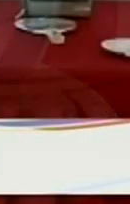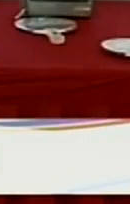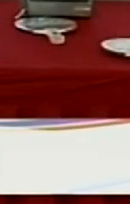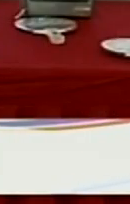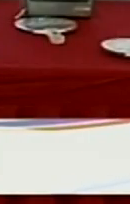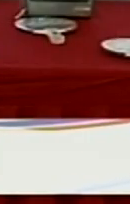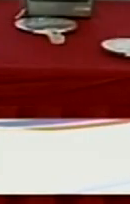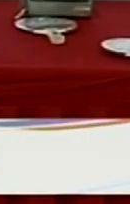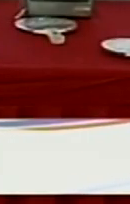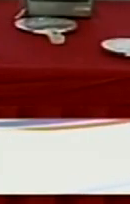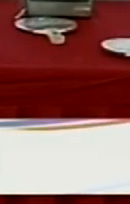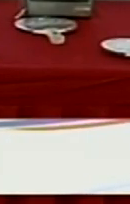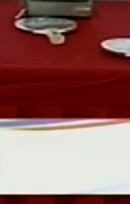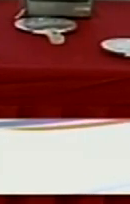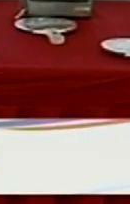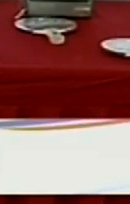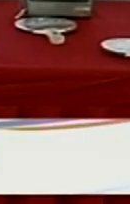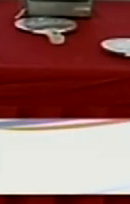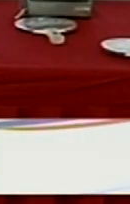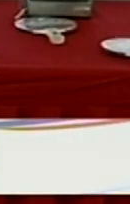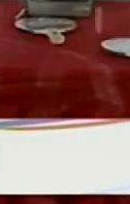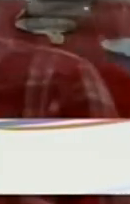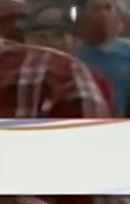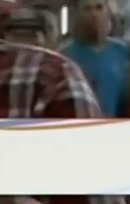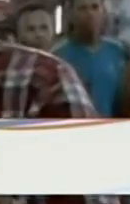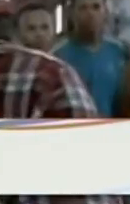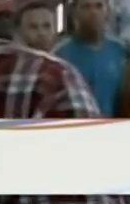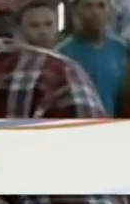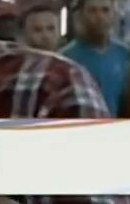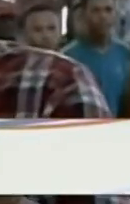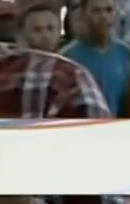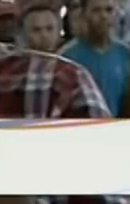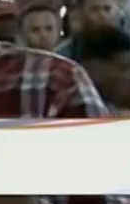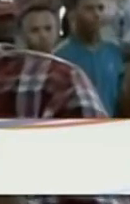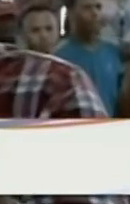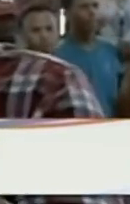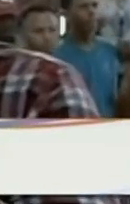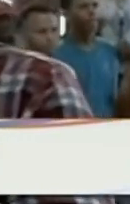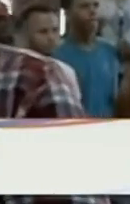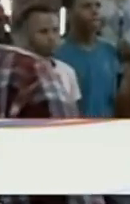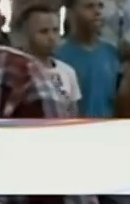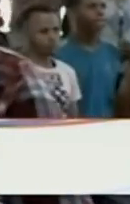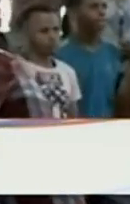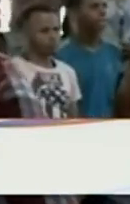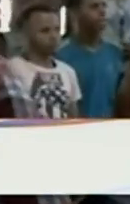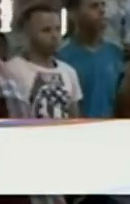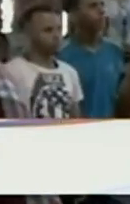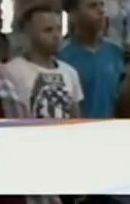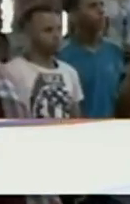Gracias, presidente. Y desde los Valles del Tuy devolvemos el pase. Felices con el calor tuyero.